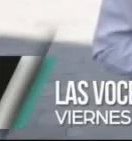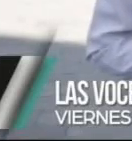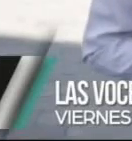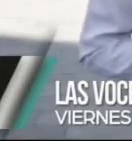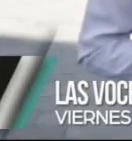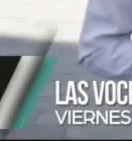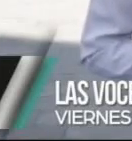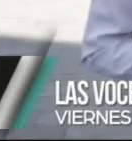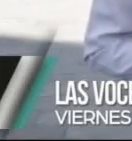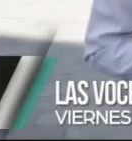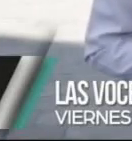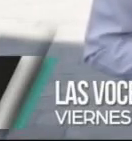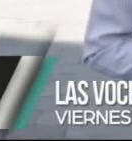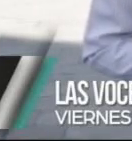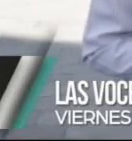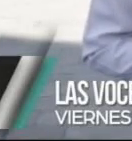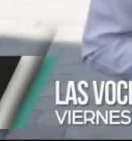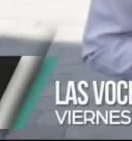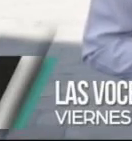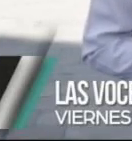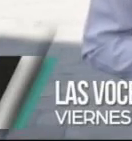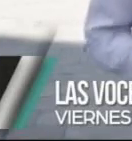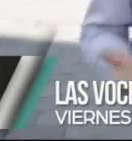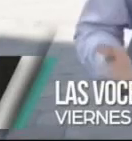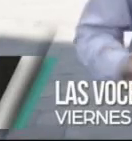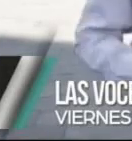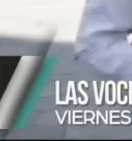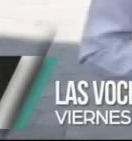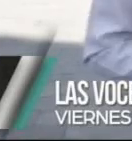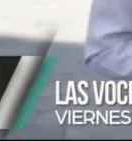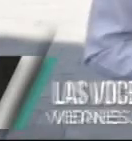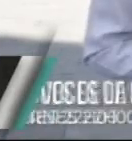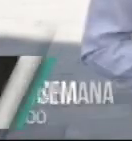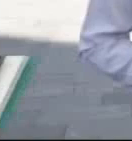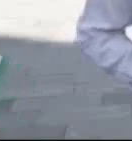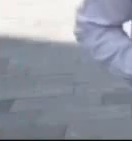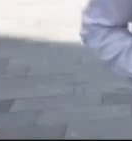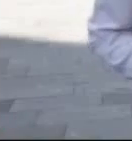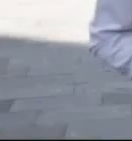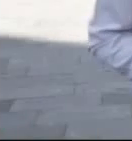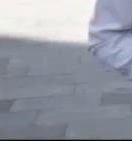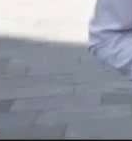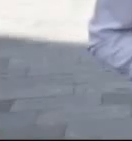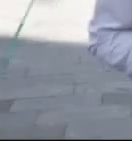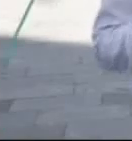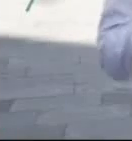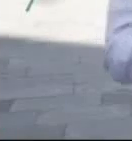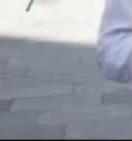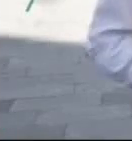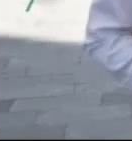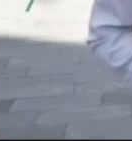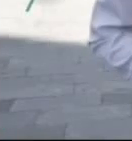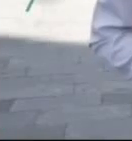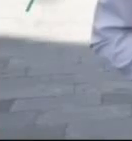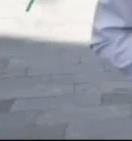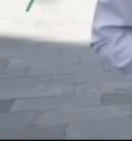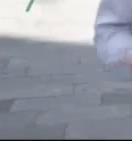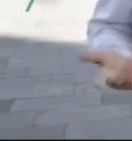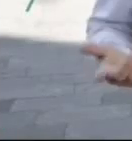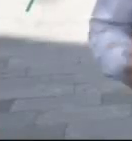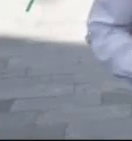sus hogares este y todos los viernes desde las 22 horas y su reprise los domingos desde las 12:30 en las Voces de la